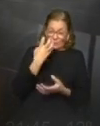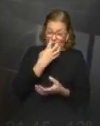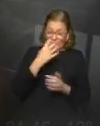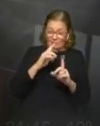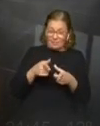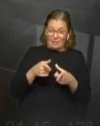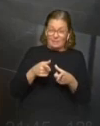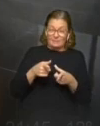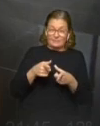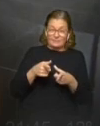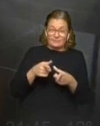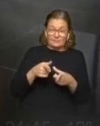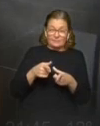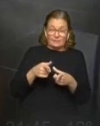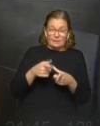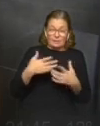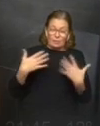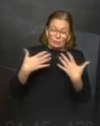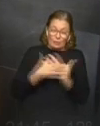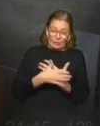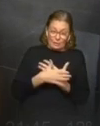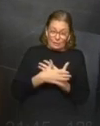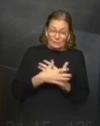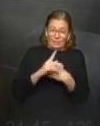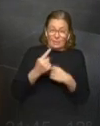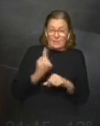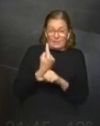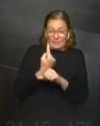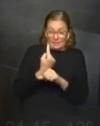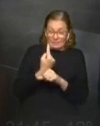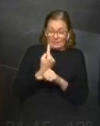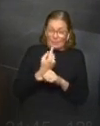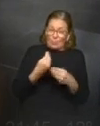en las cuales he sufrido, digamos, de primera mano